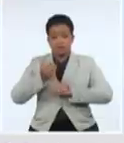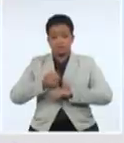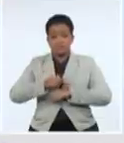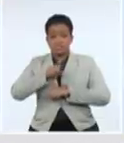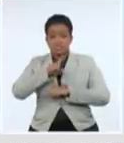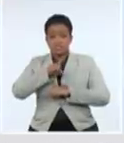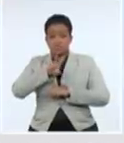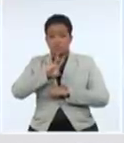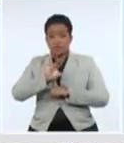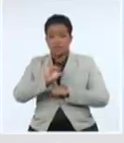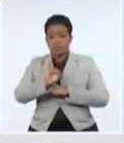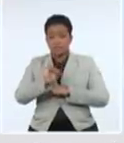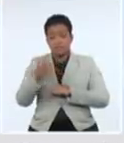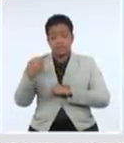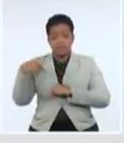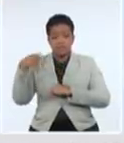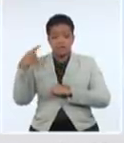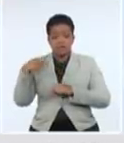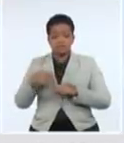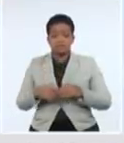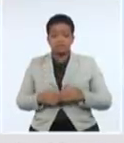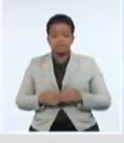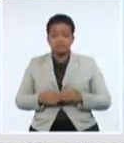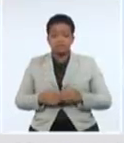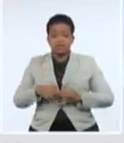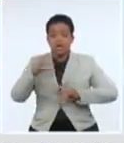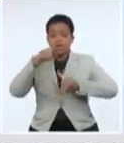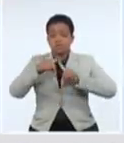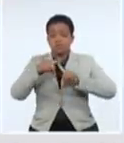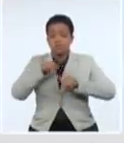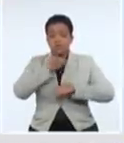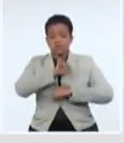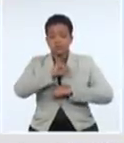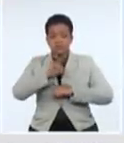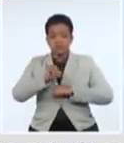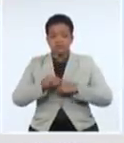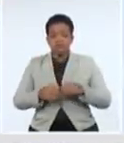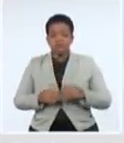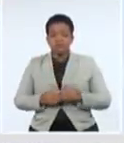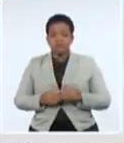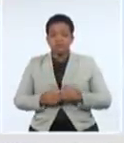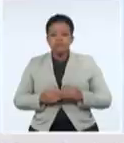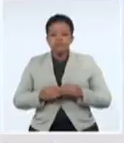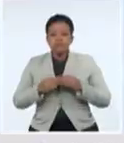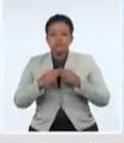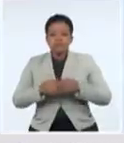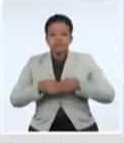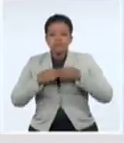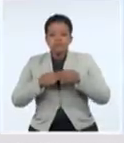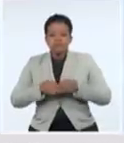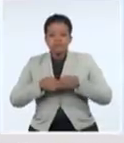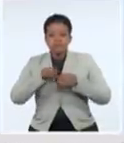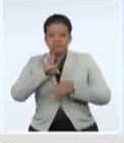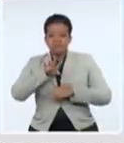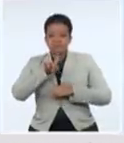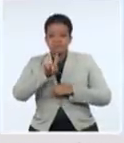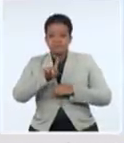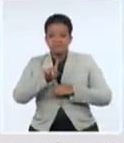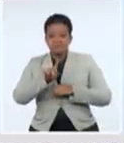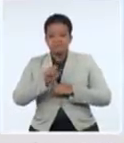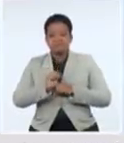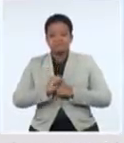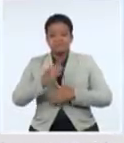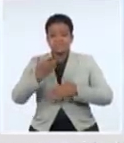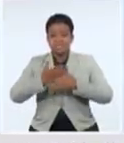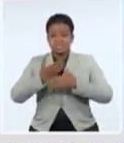147 casos ayer, Las Tunas 66, Granma 41, la provincia de Santiago de